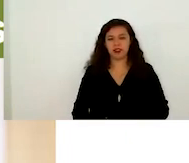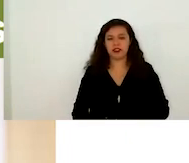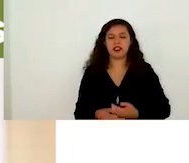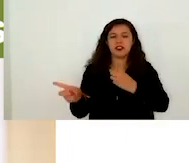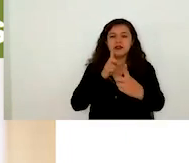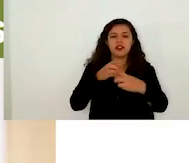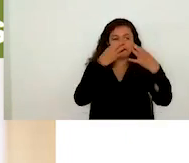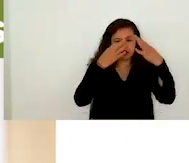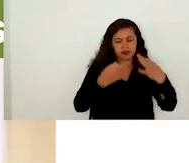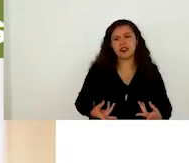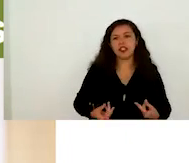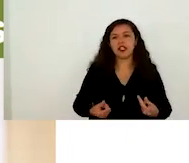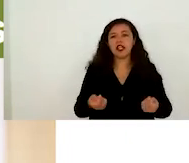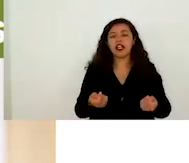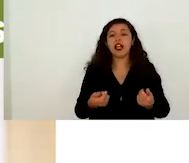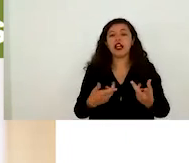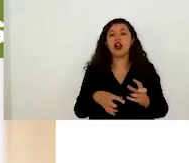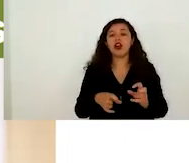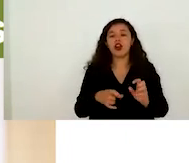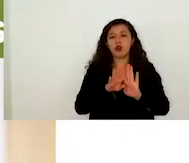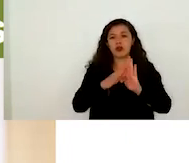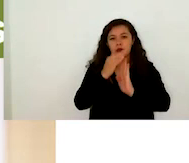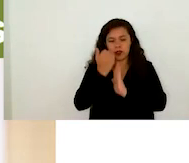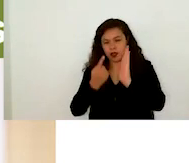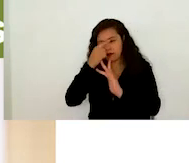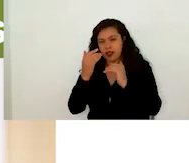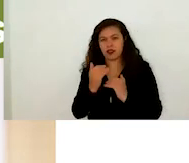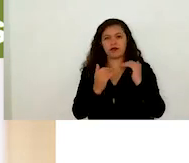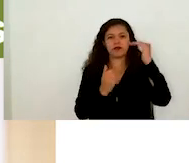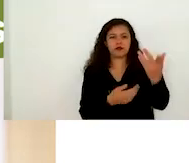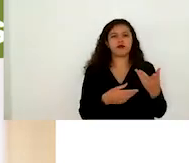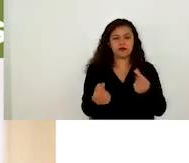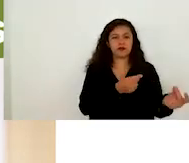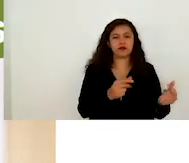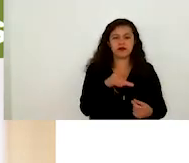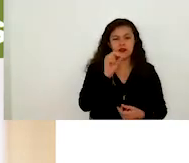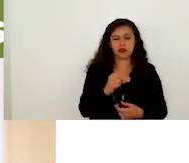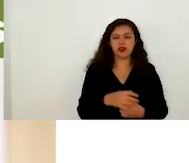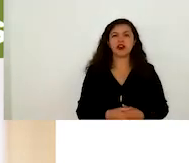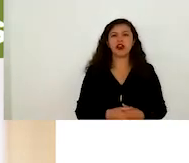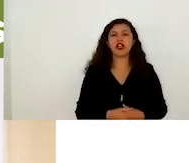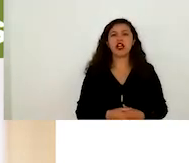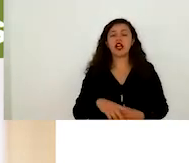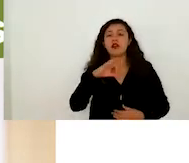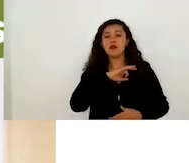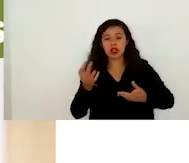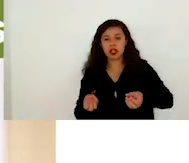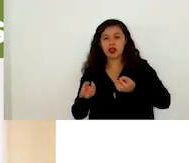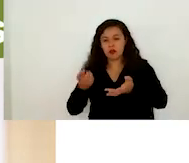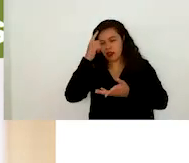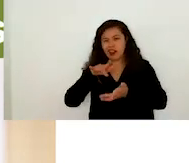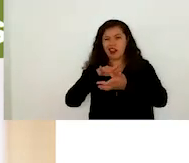en sí no basta para incrementar la productividad esto es muy cierto si pueden contribuir significan